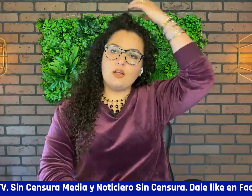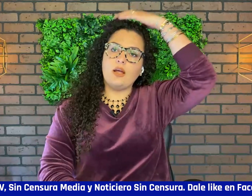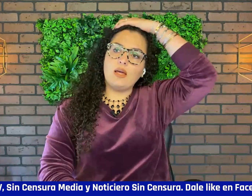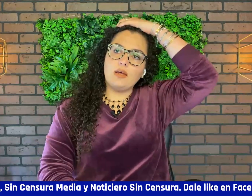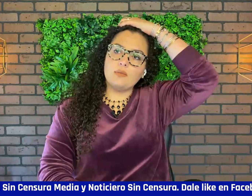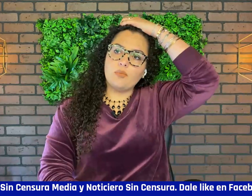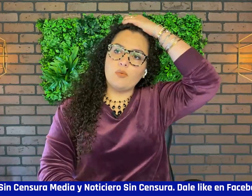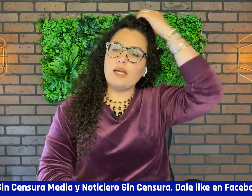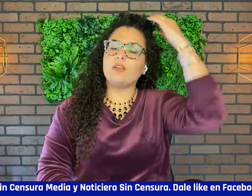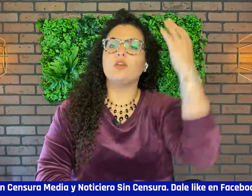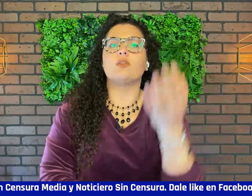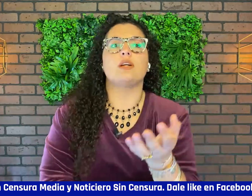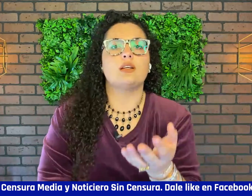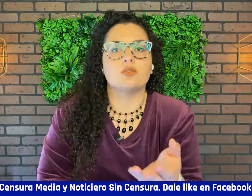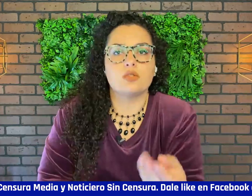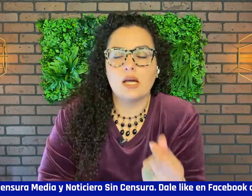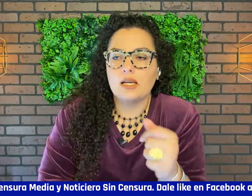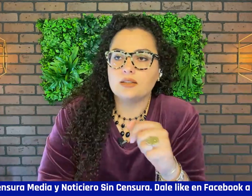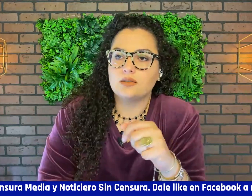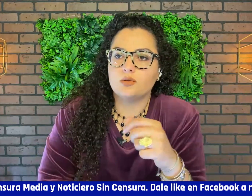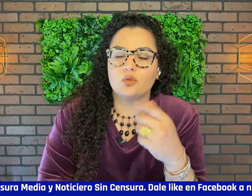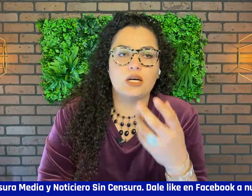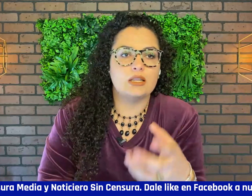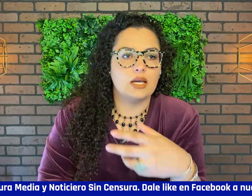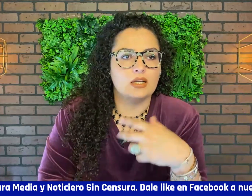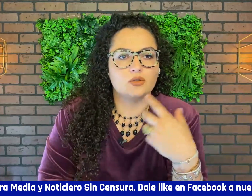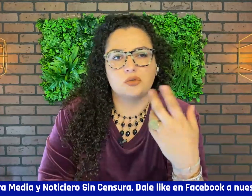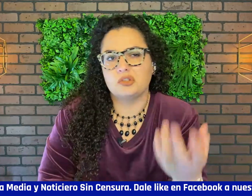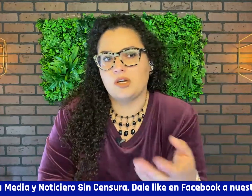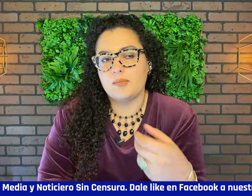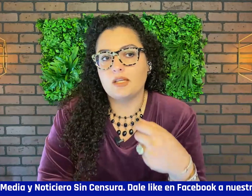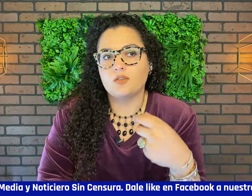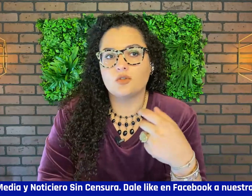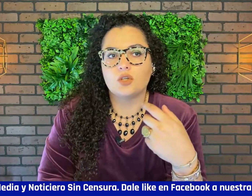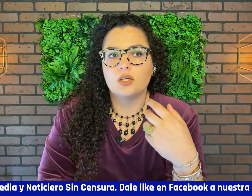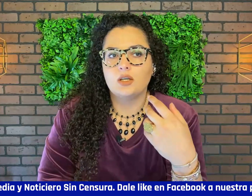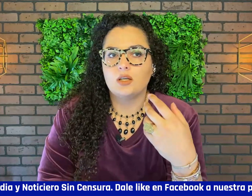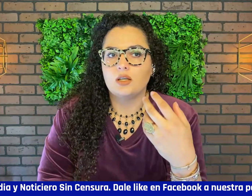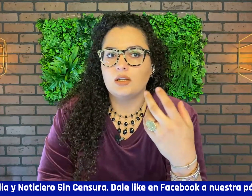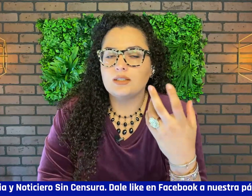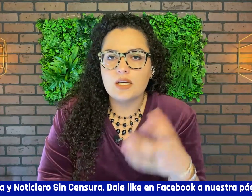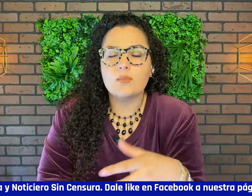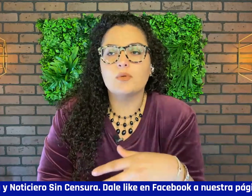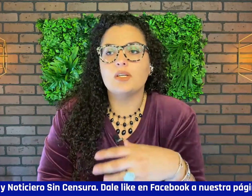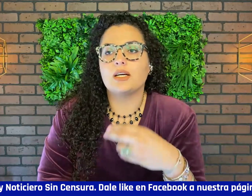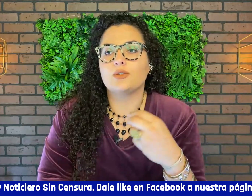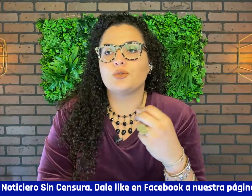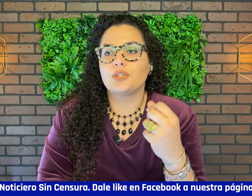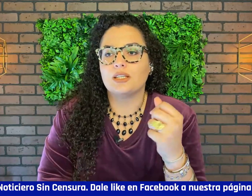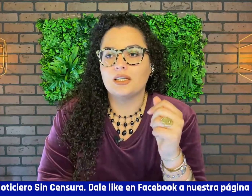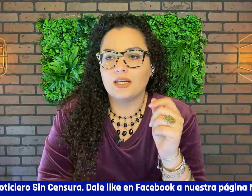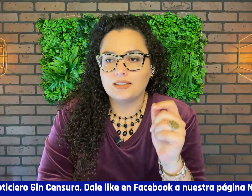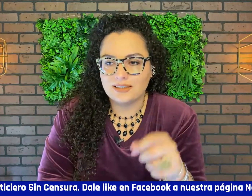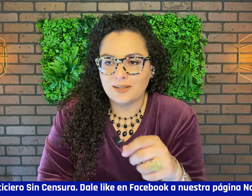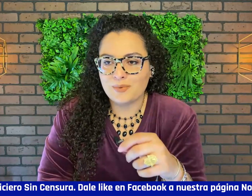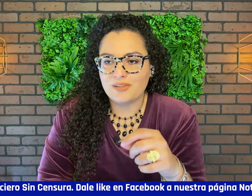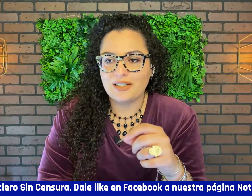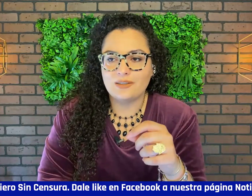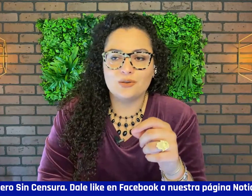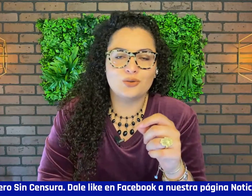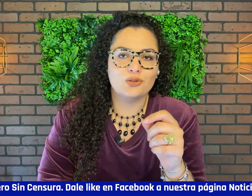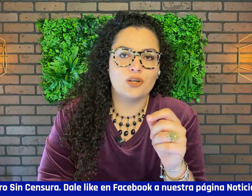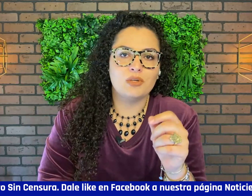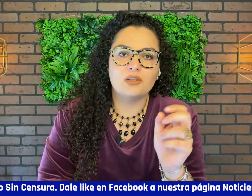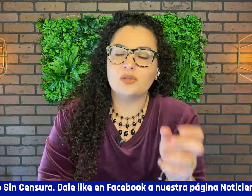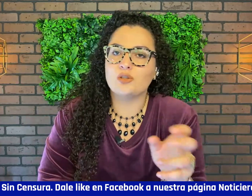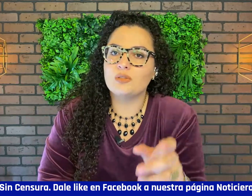Hoy publican todo en redes sociales, sus críticas, sus cuestionamientos, y siguen publicando sus críticas y siguen publicando